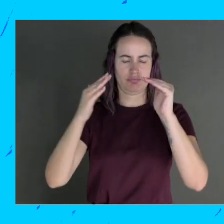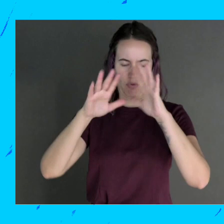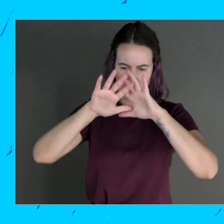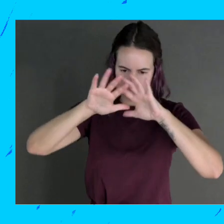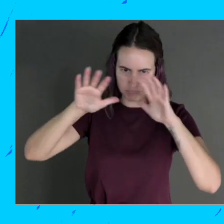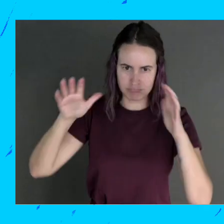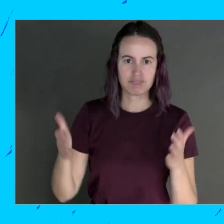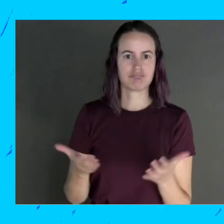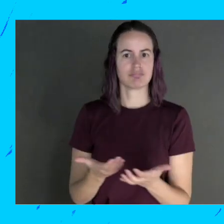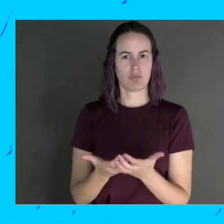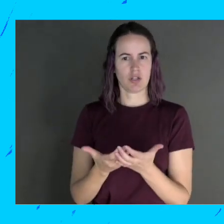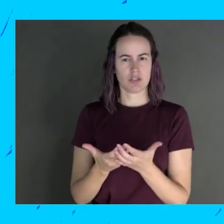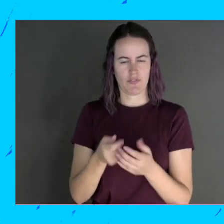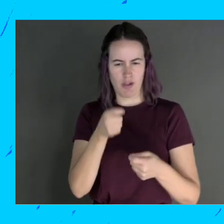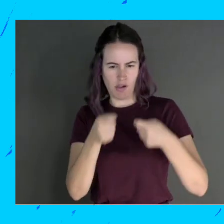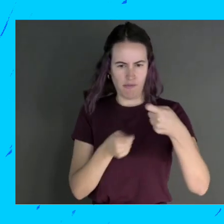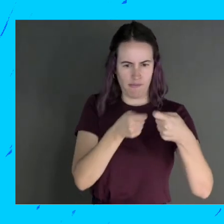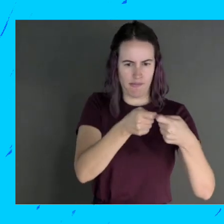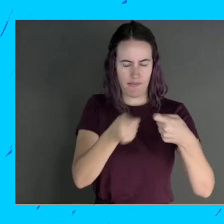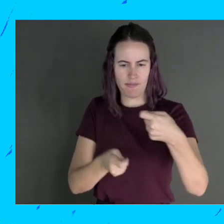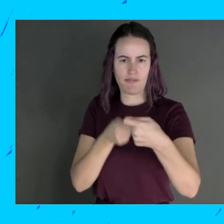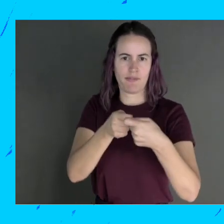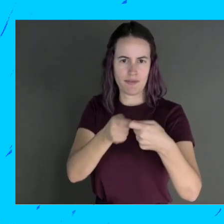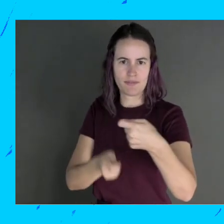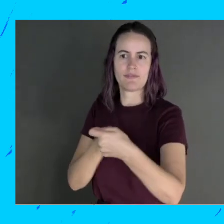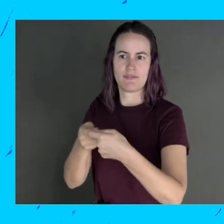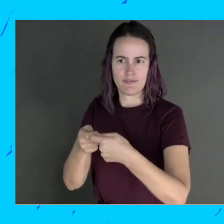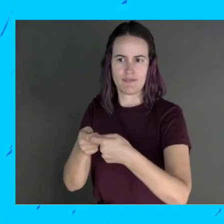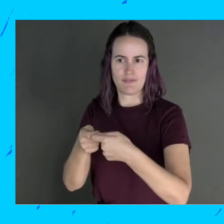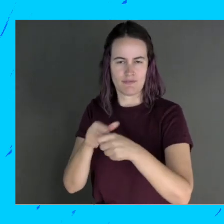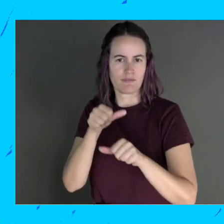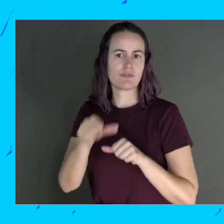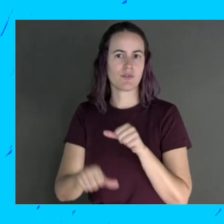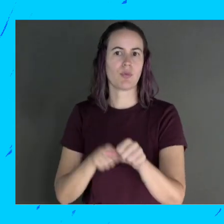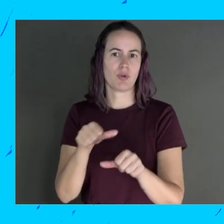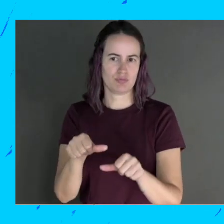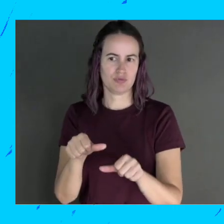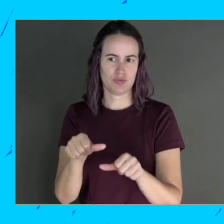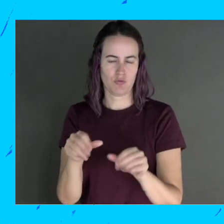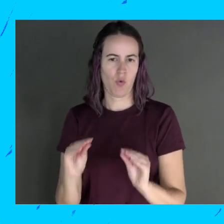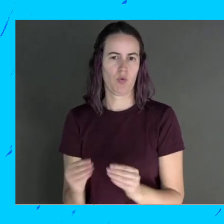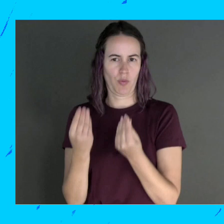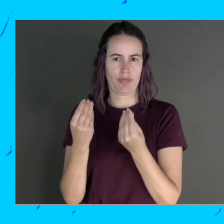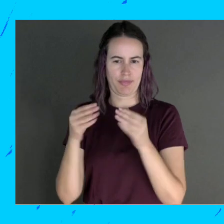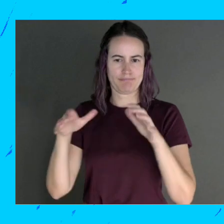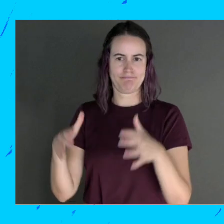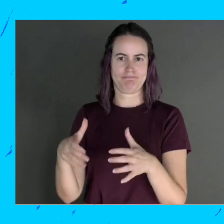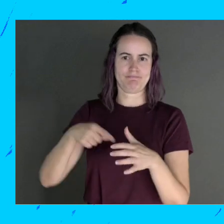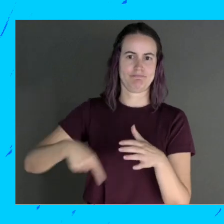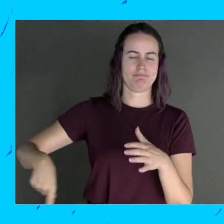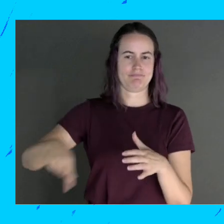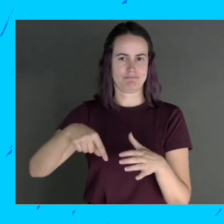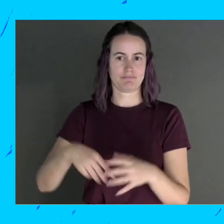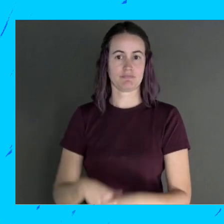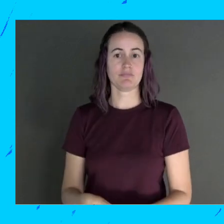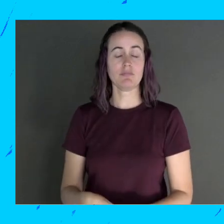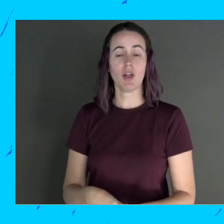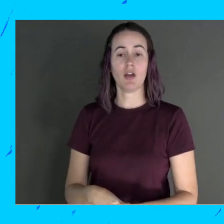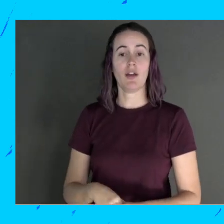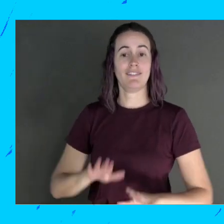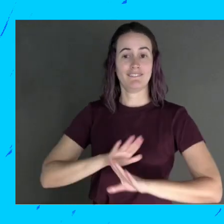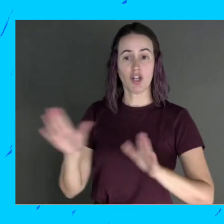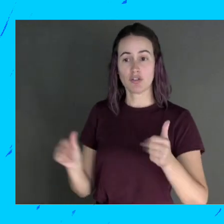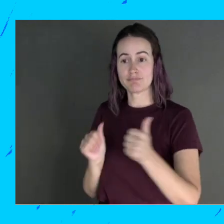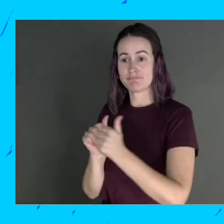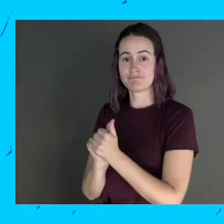en varios niveles para garantizar abordaje integral en todas las poblaciones. Y por eso ONU SIDA trabaja